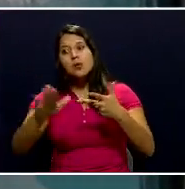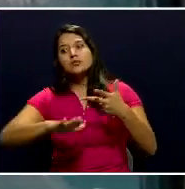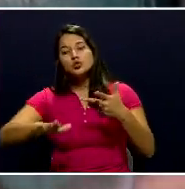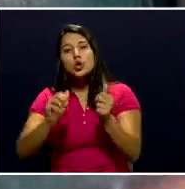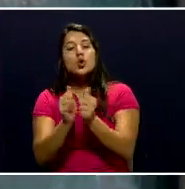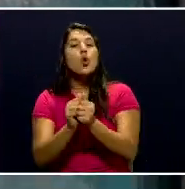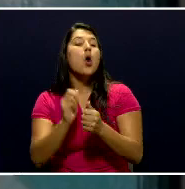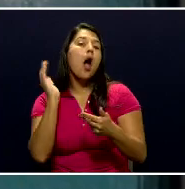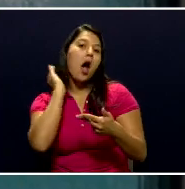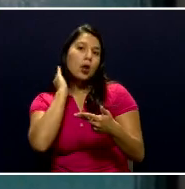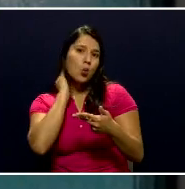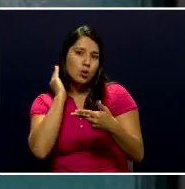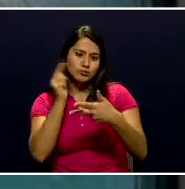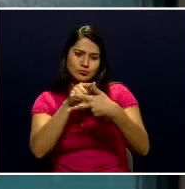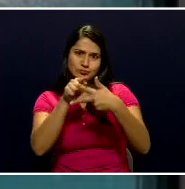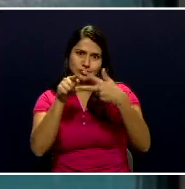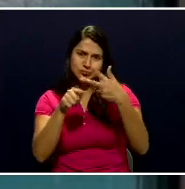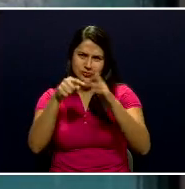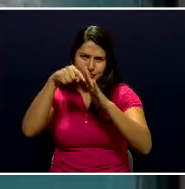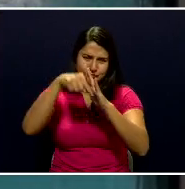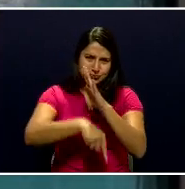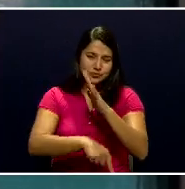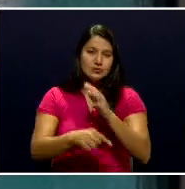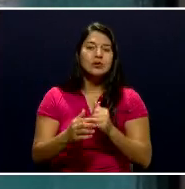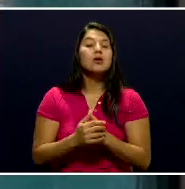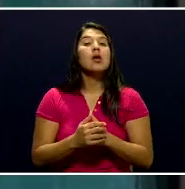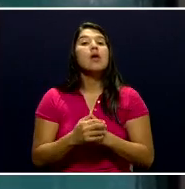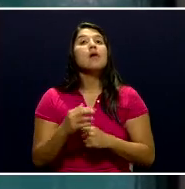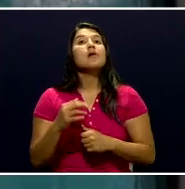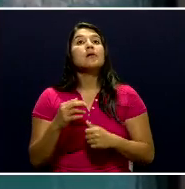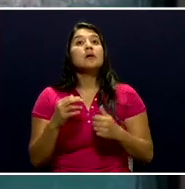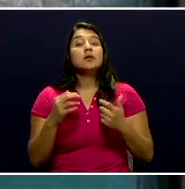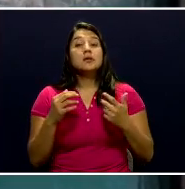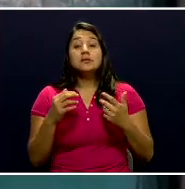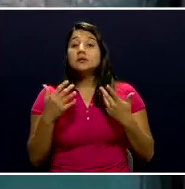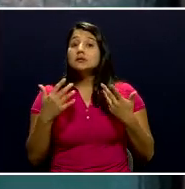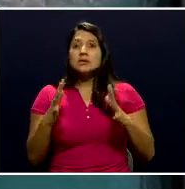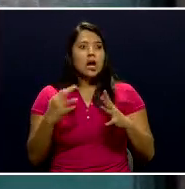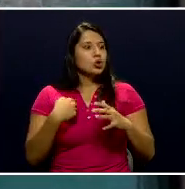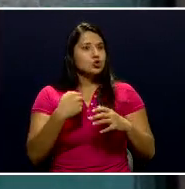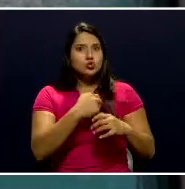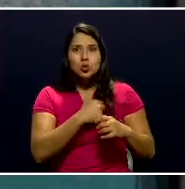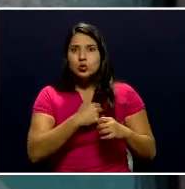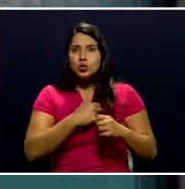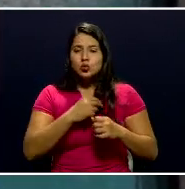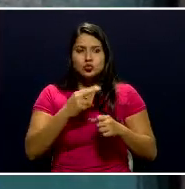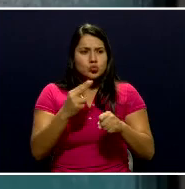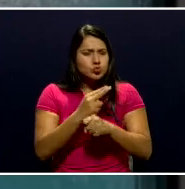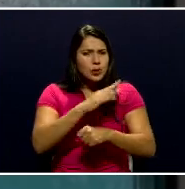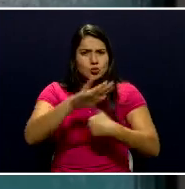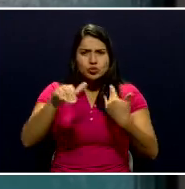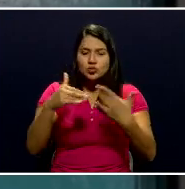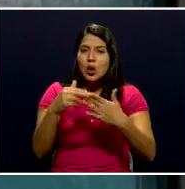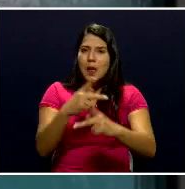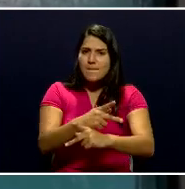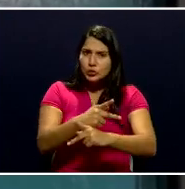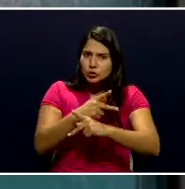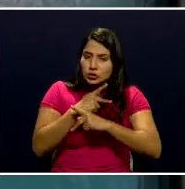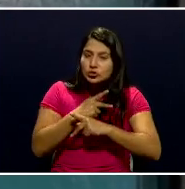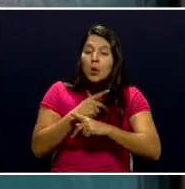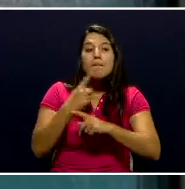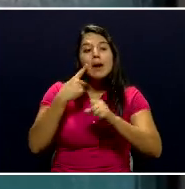encontrado una buena autoridad que se ha movido 100% aquí con los implementos, a pesar de